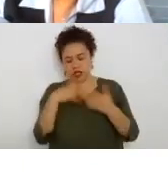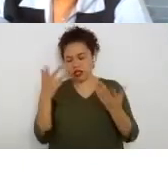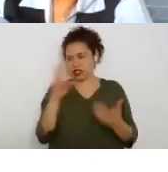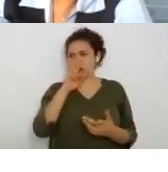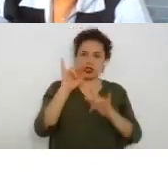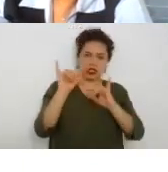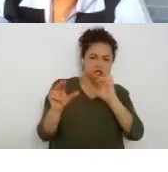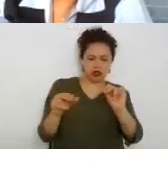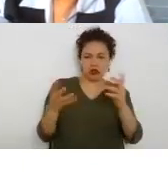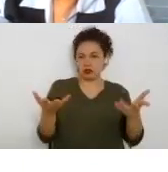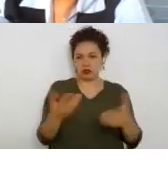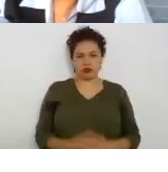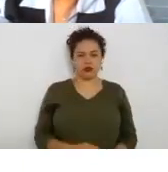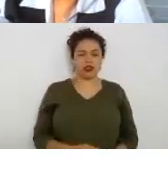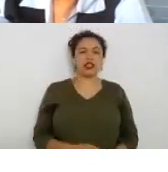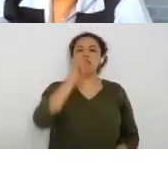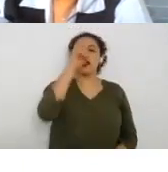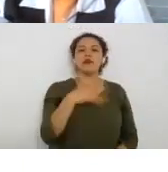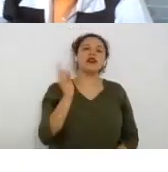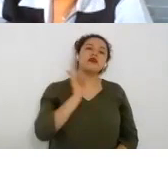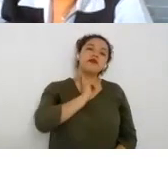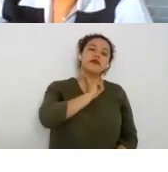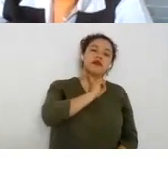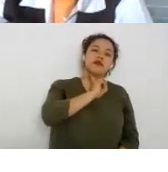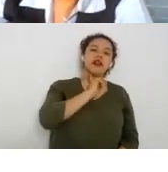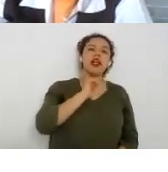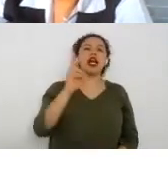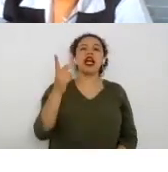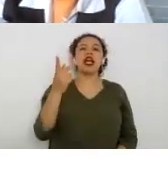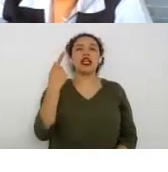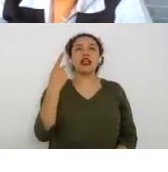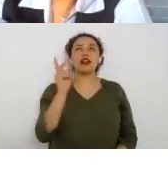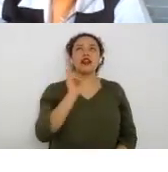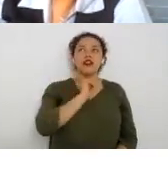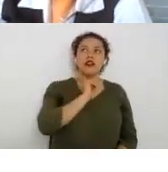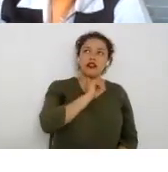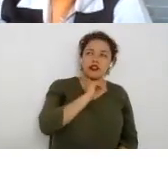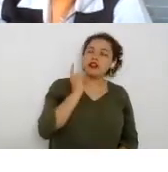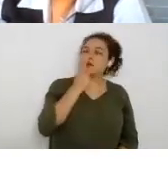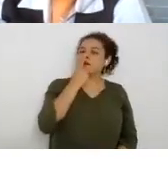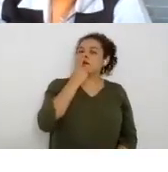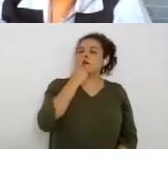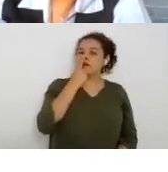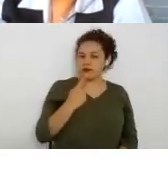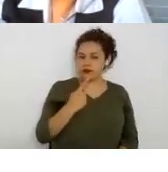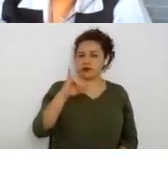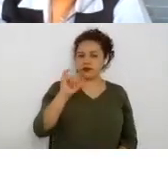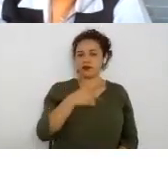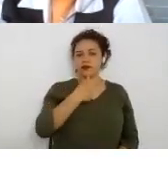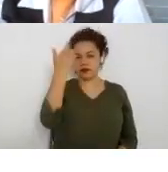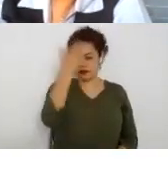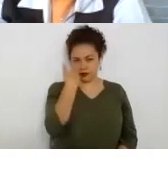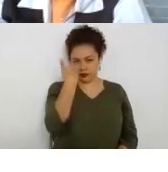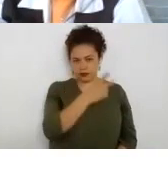obviamente checar los signos vitales, ¿de acuerdo? Y obviamente también dentro de lo que